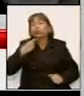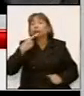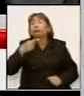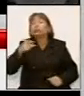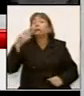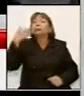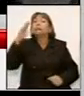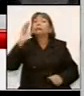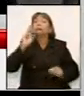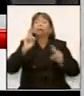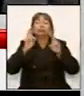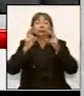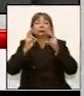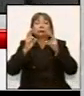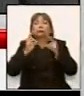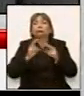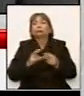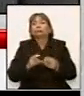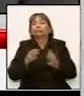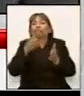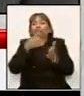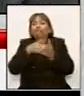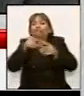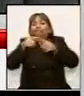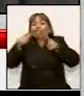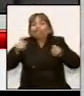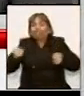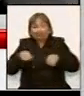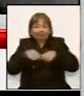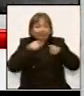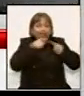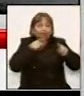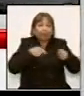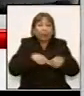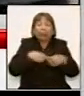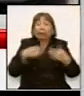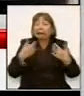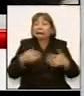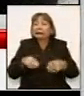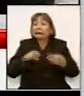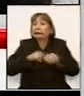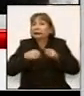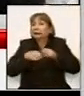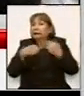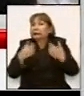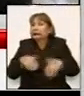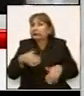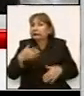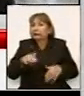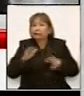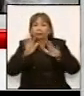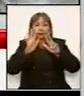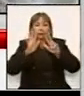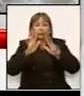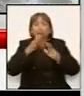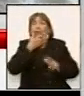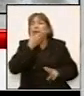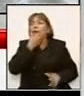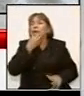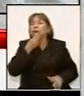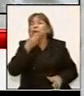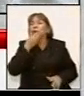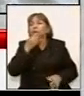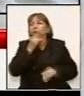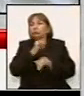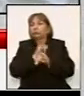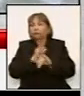el tema de demarcación territorial. Un gran problema que sufre tanto 8 de diciembre como